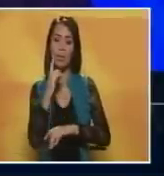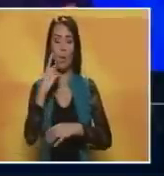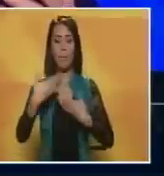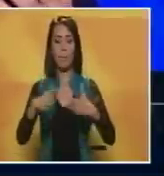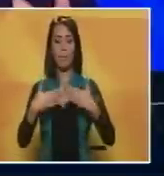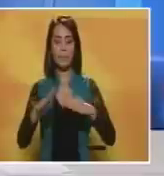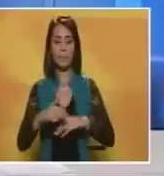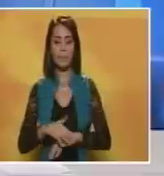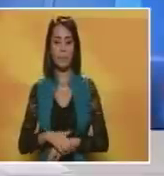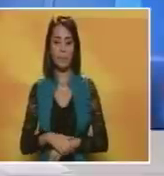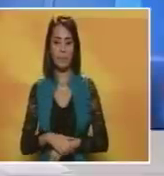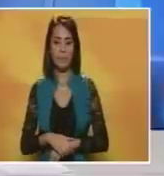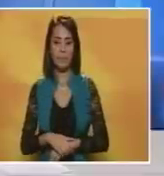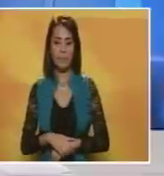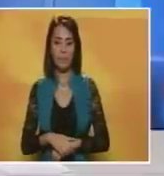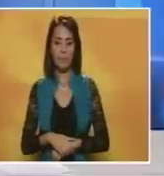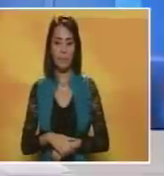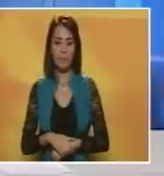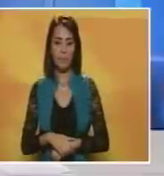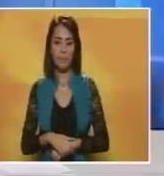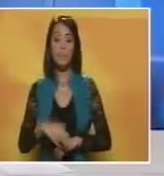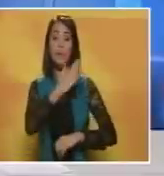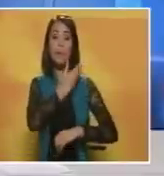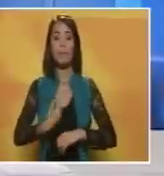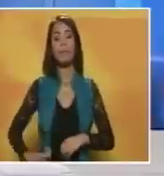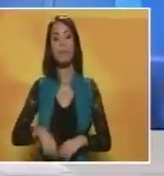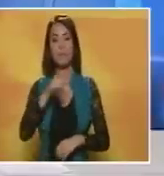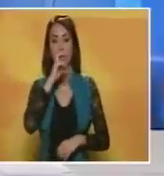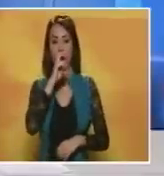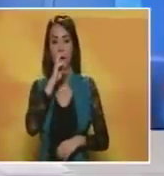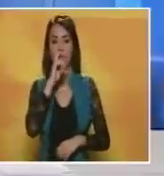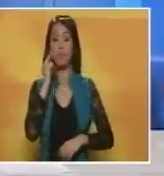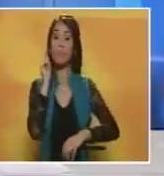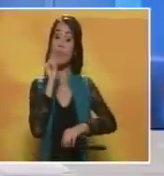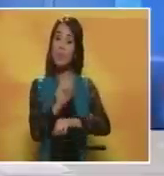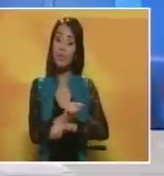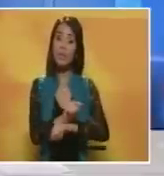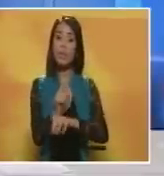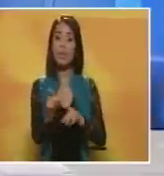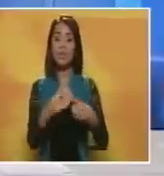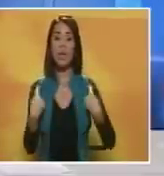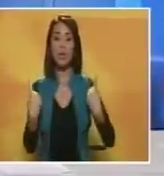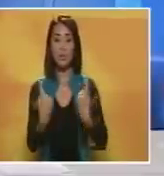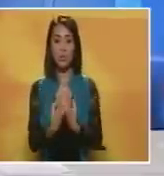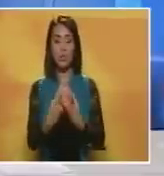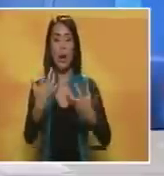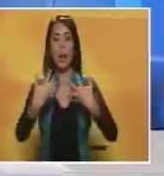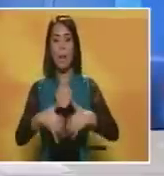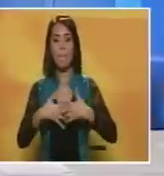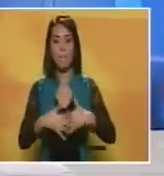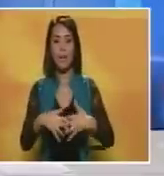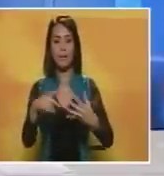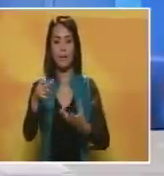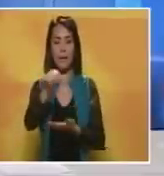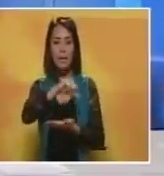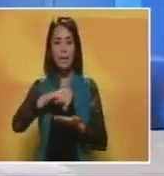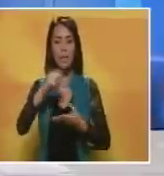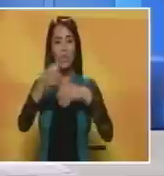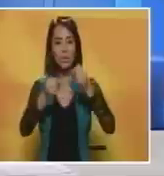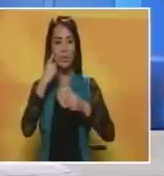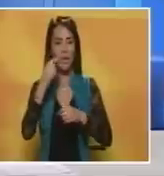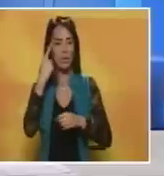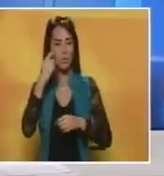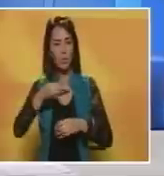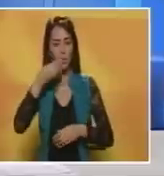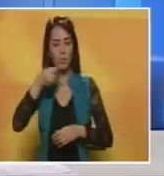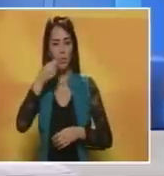panamá el presidente de la república nicolás maduro ordenó la toma de las instalaciones de la empresa que lo extras conocerse el